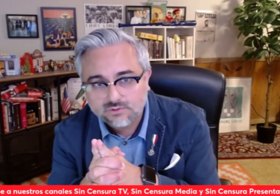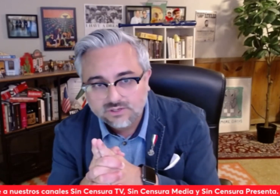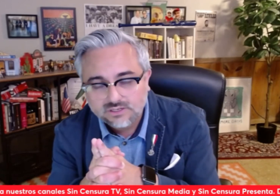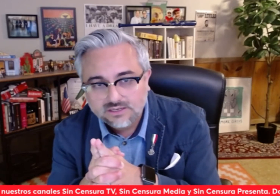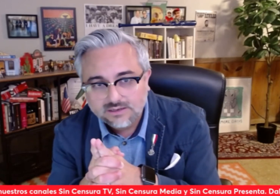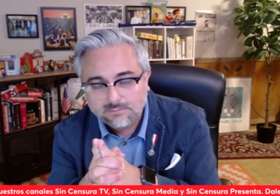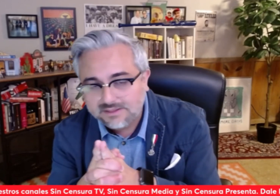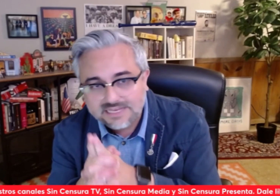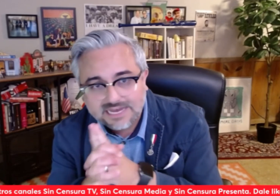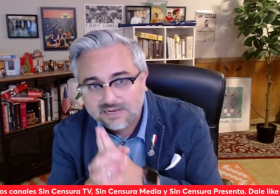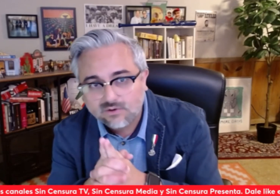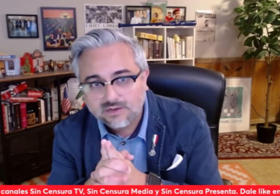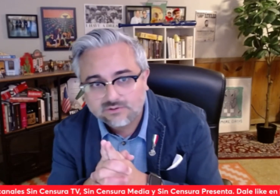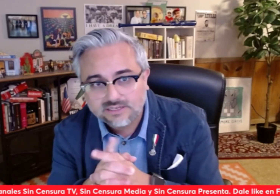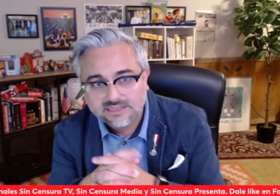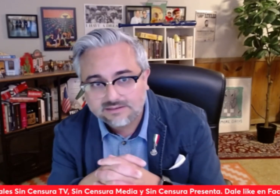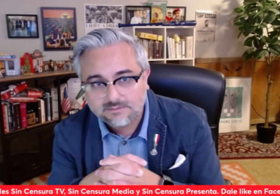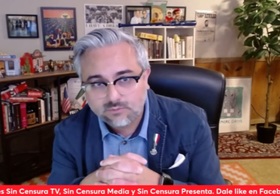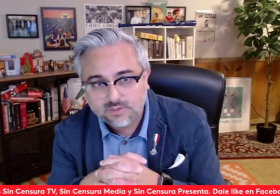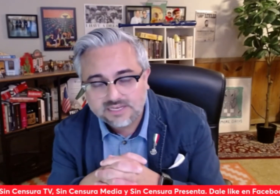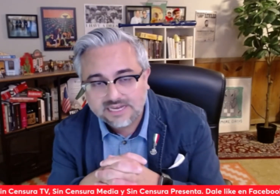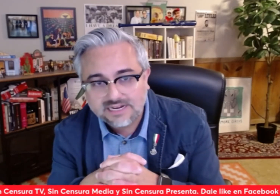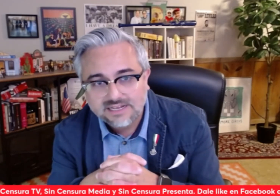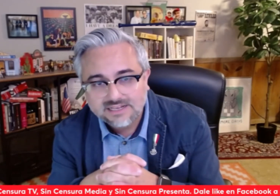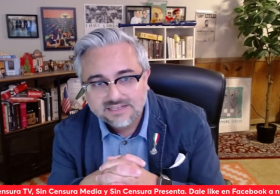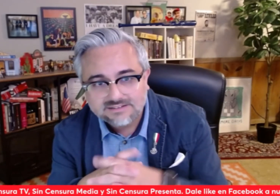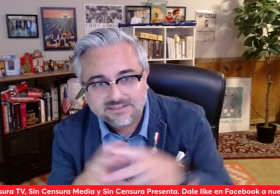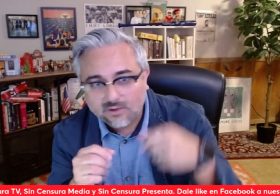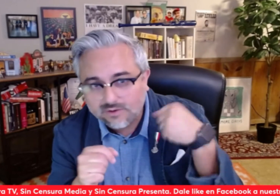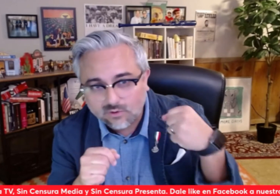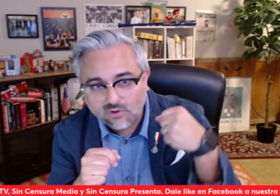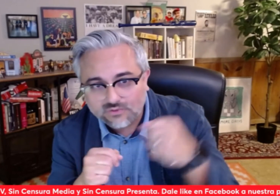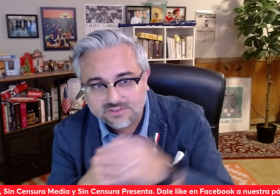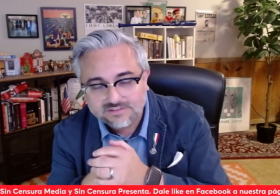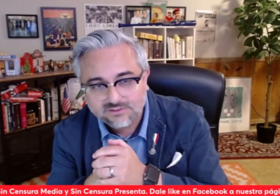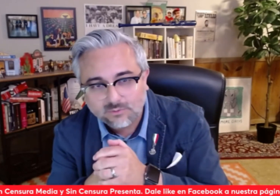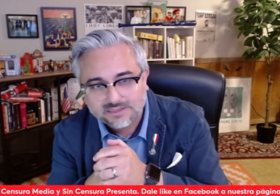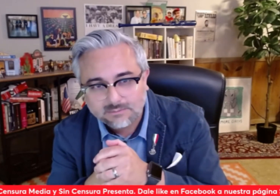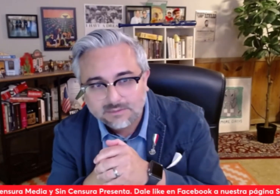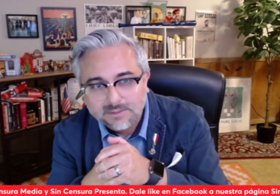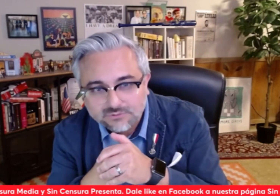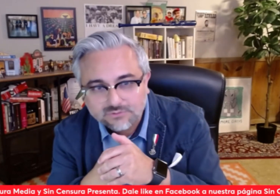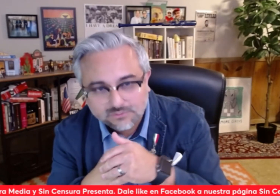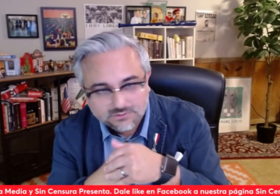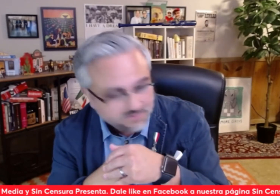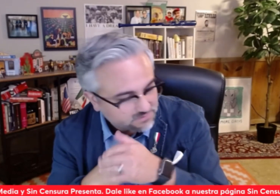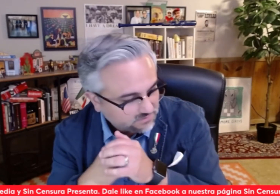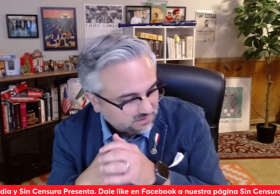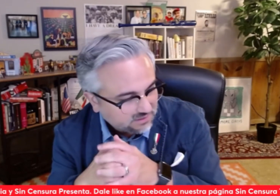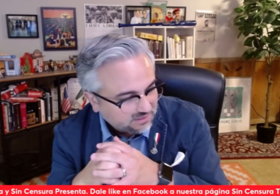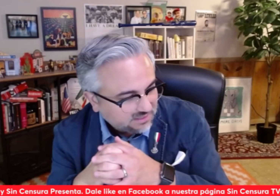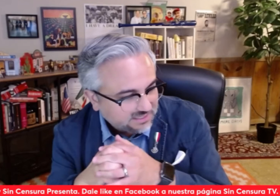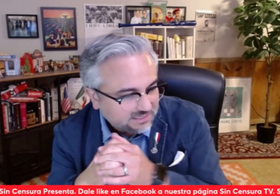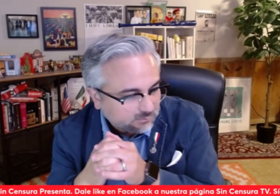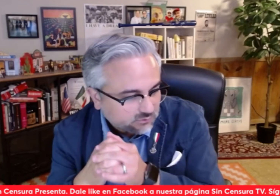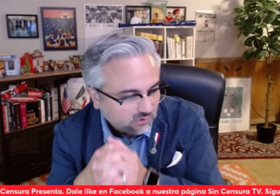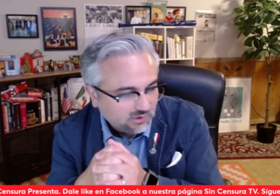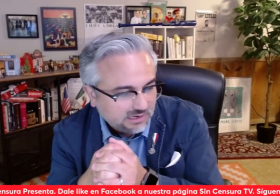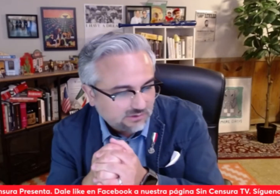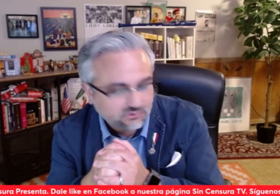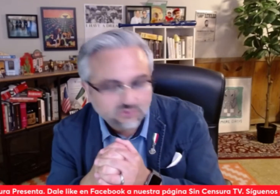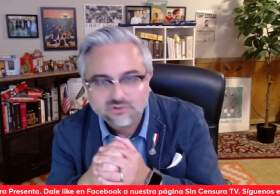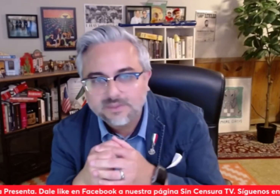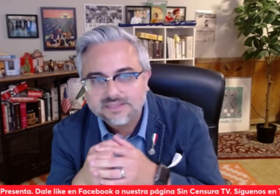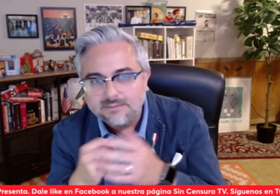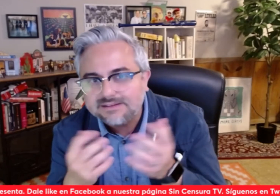Obrador predicara con la austeridad republicana si traía un relojote de 120,000 pesos, ¿no? Y que pues no